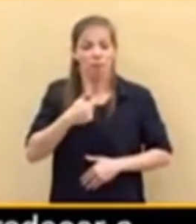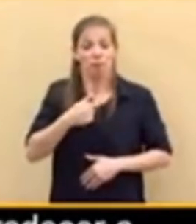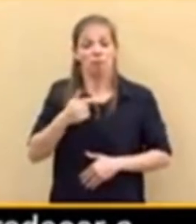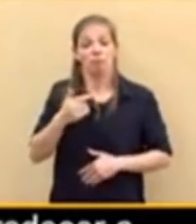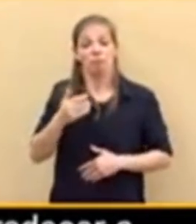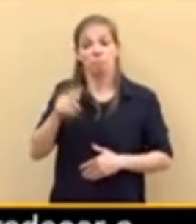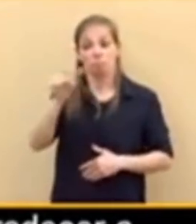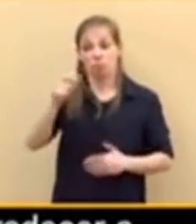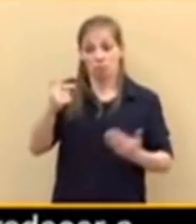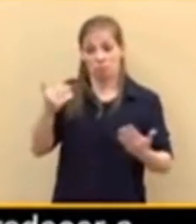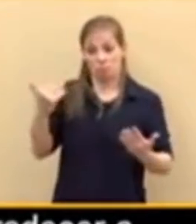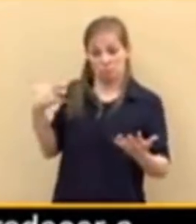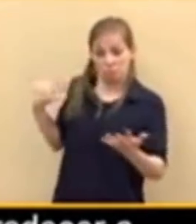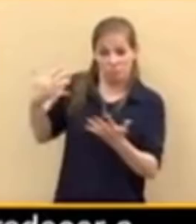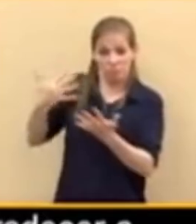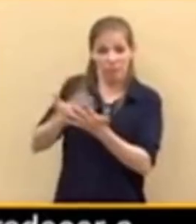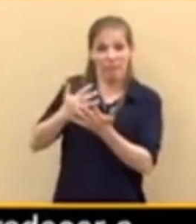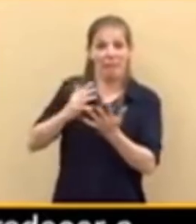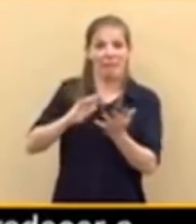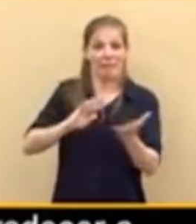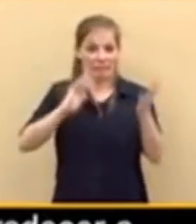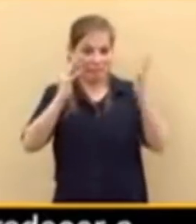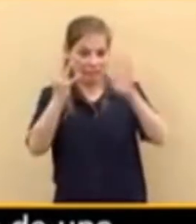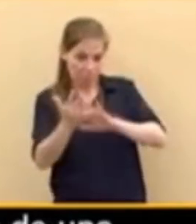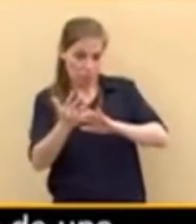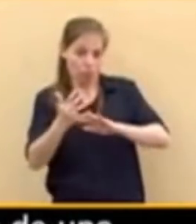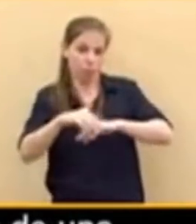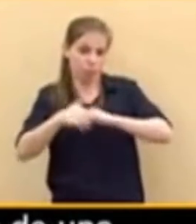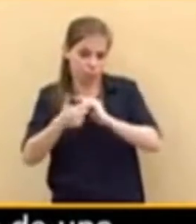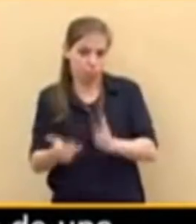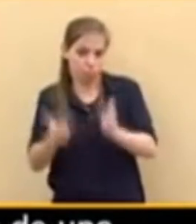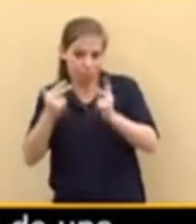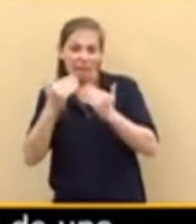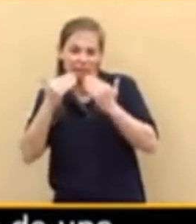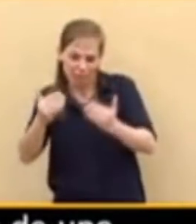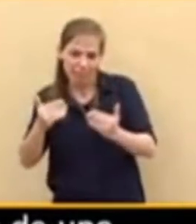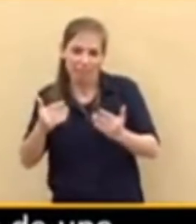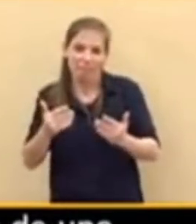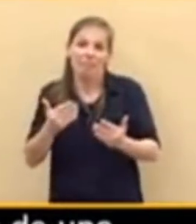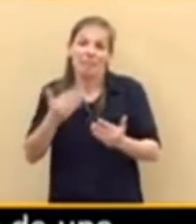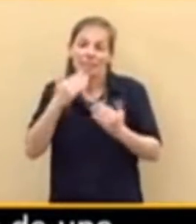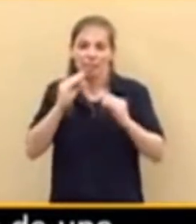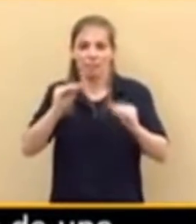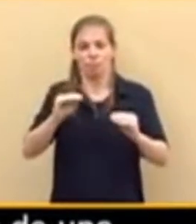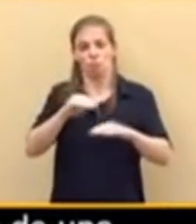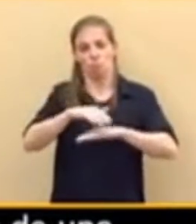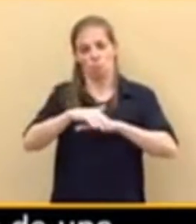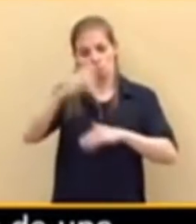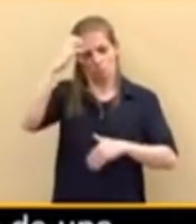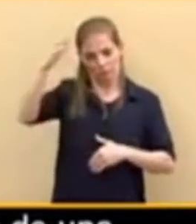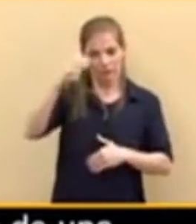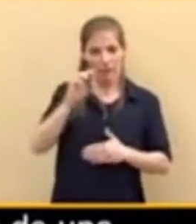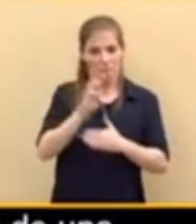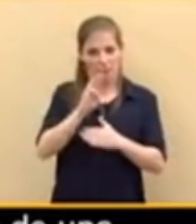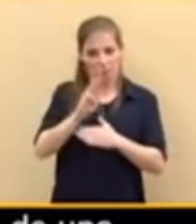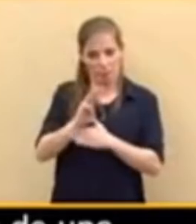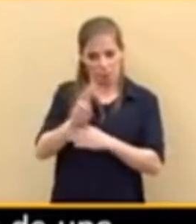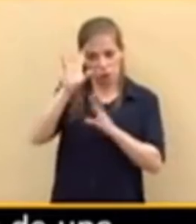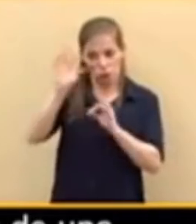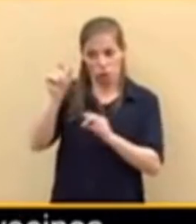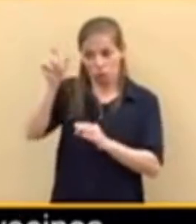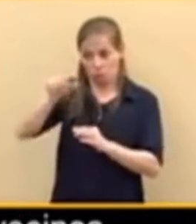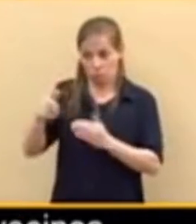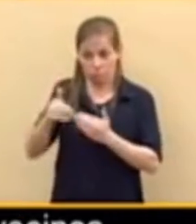vecinos, participar en las Cortes Generales, lo cual es un honor y un orgullo. Señor Sánchez, usted la verdad